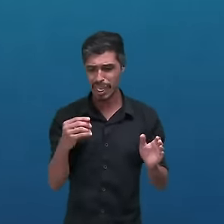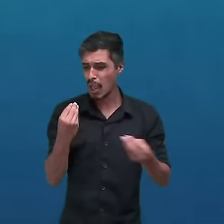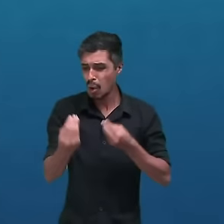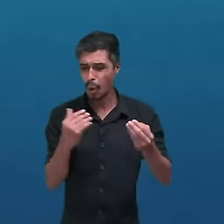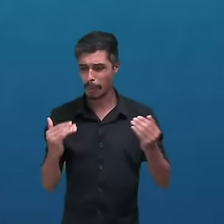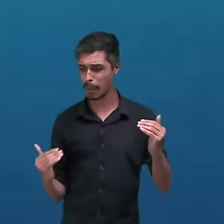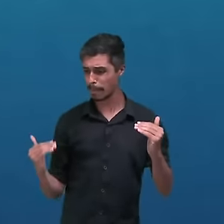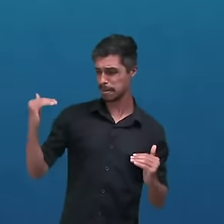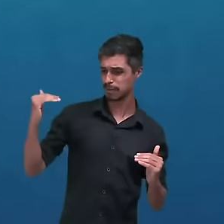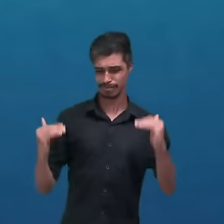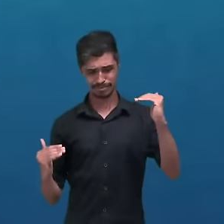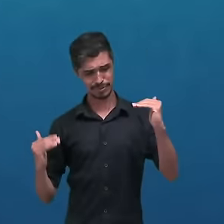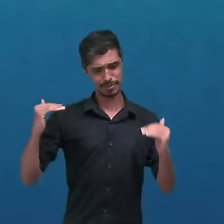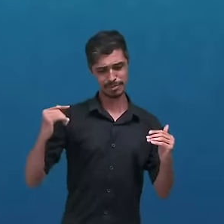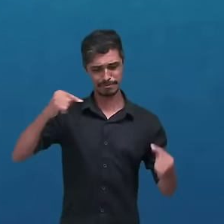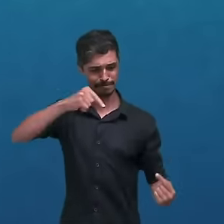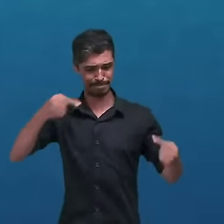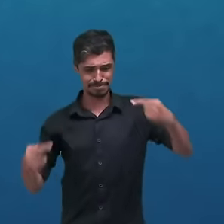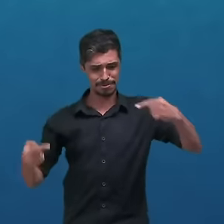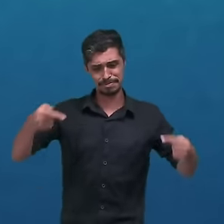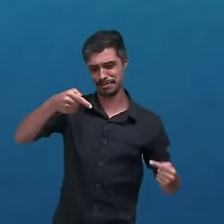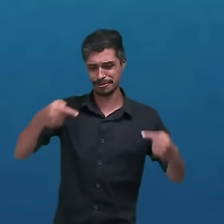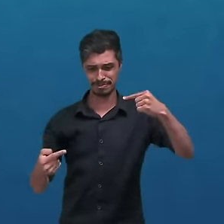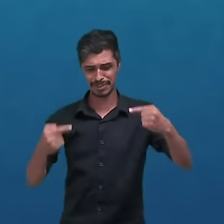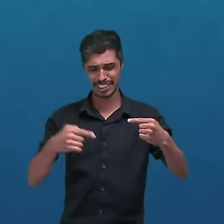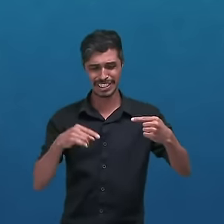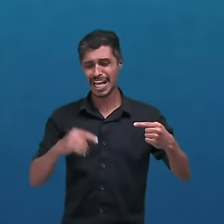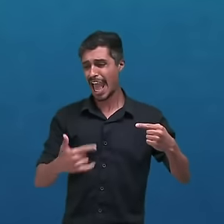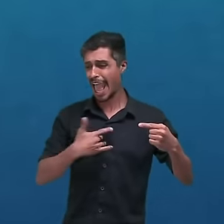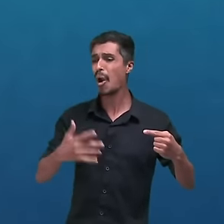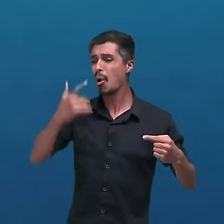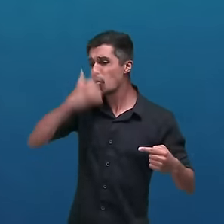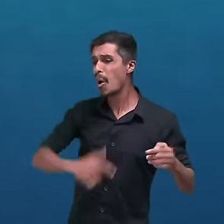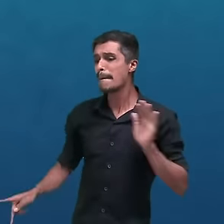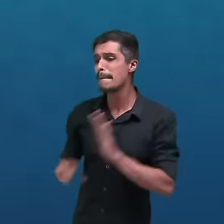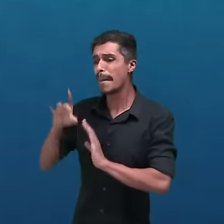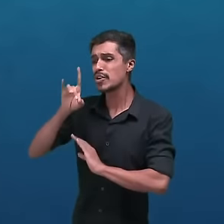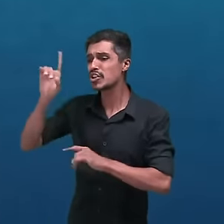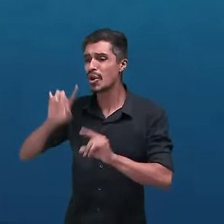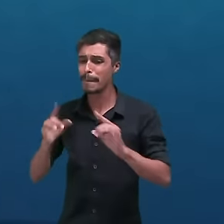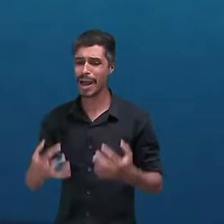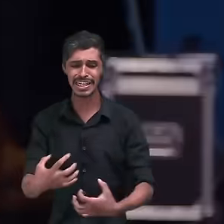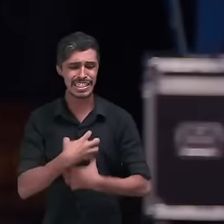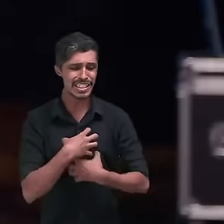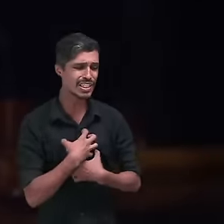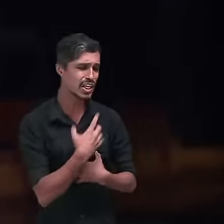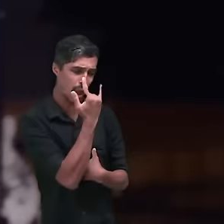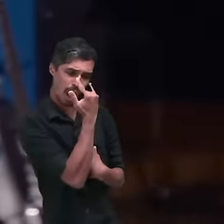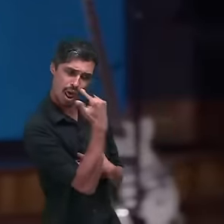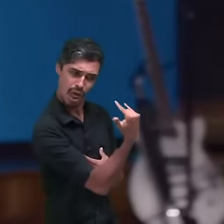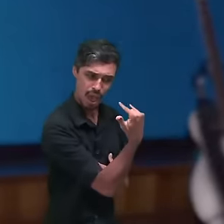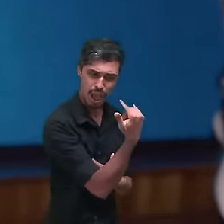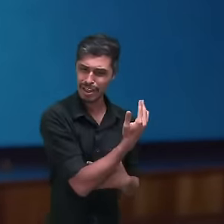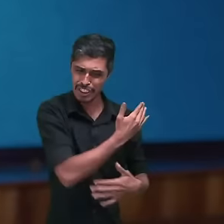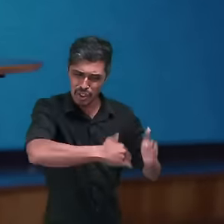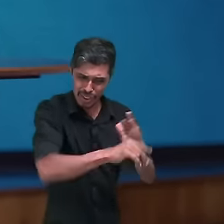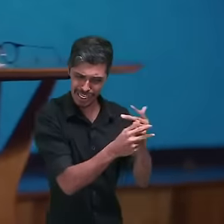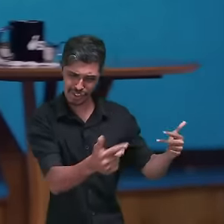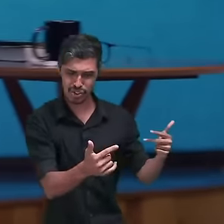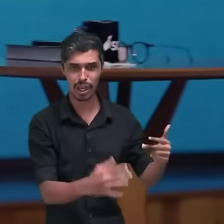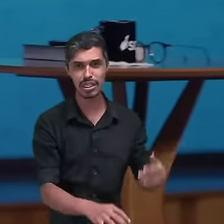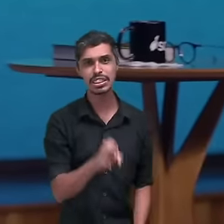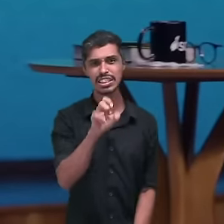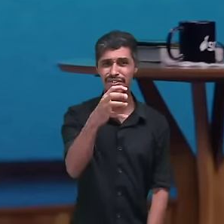hebreo, pastor, mas parece que Egipto tiene más fuerza. Si usted está se sintiendo fraco, mas pastor, me ayuda, ¿qué